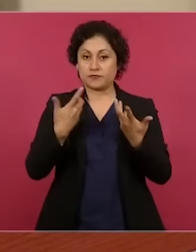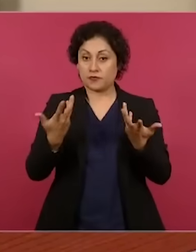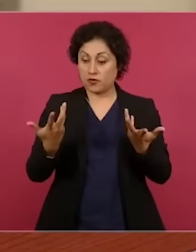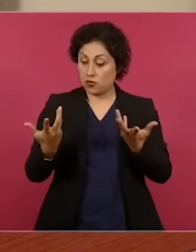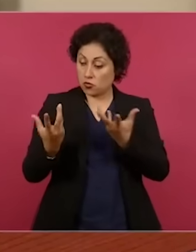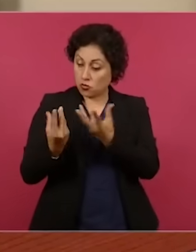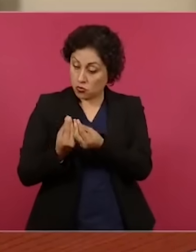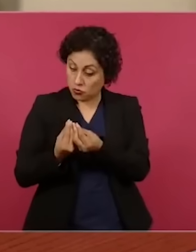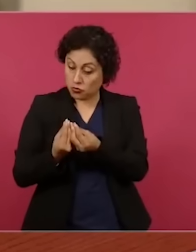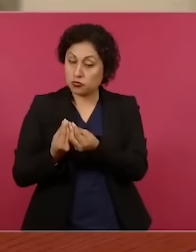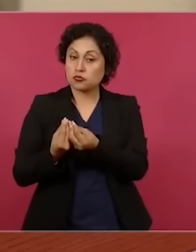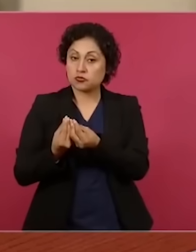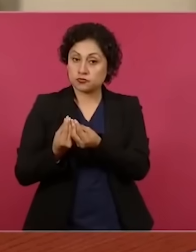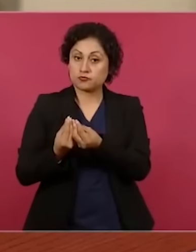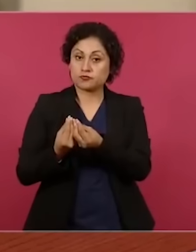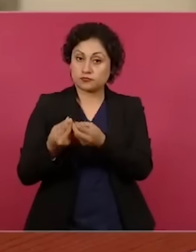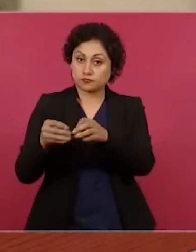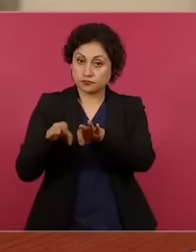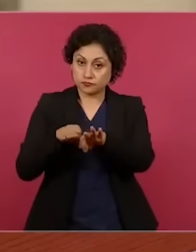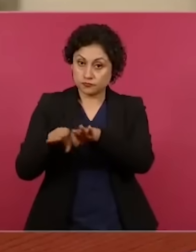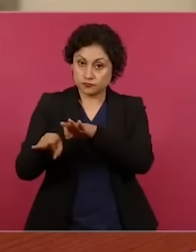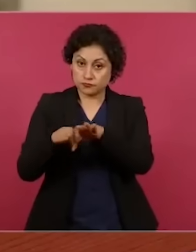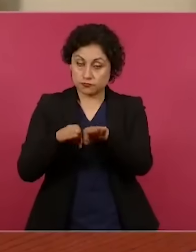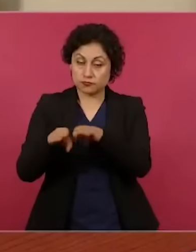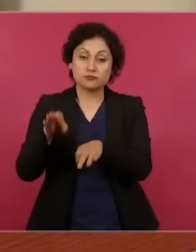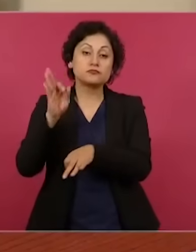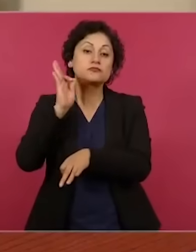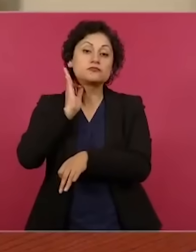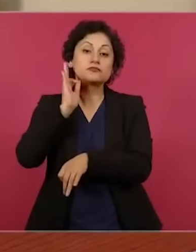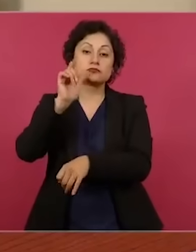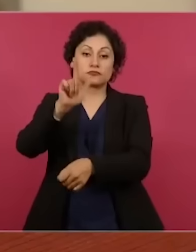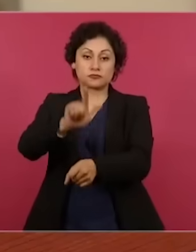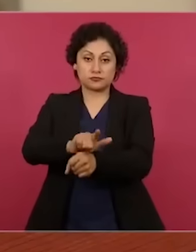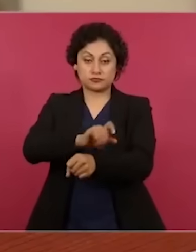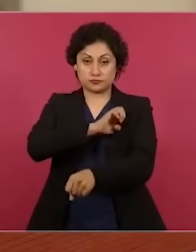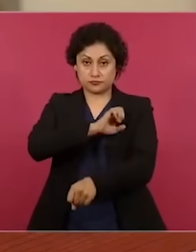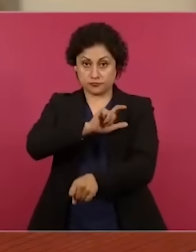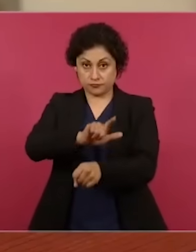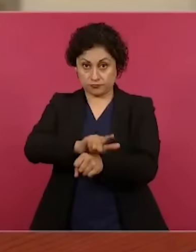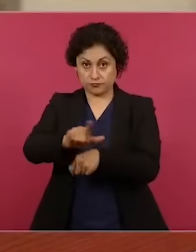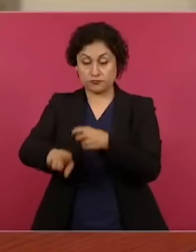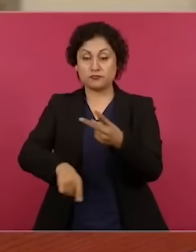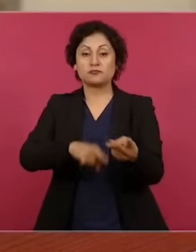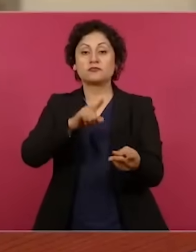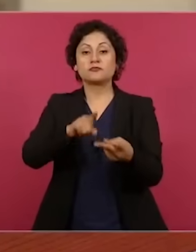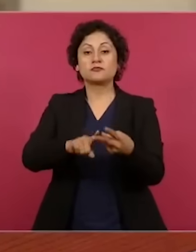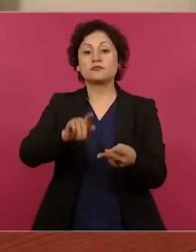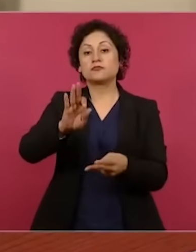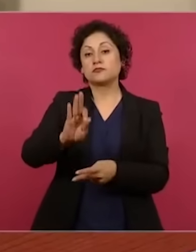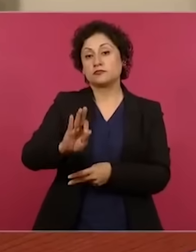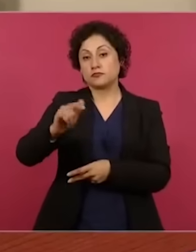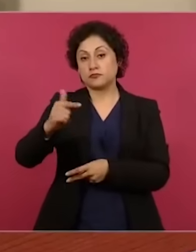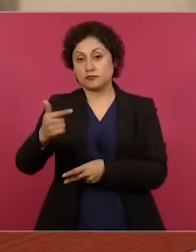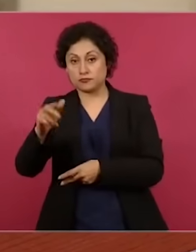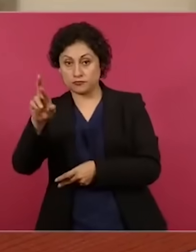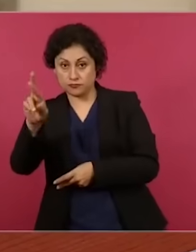coordinación con la Fiscalía Especial y la Fiscalía General de la